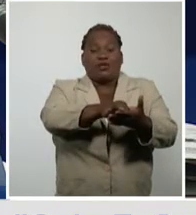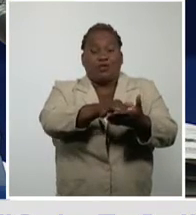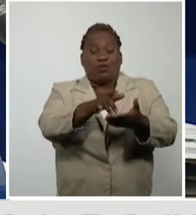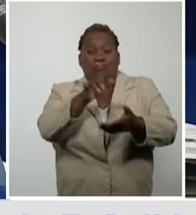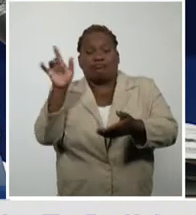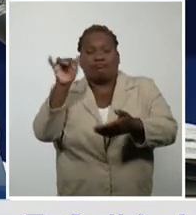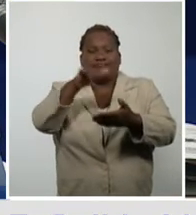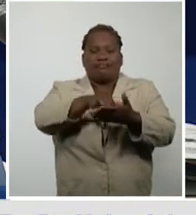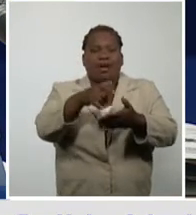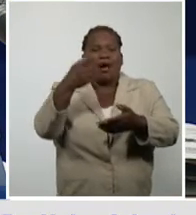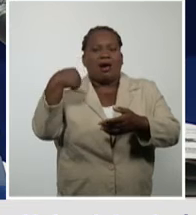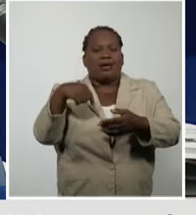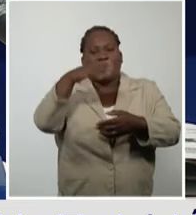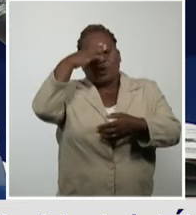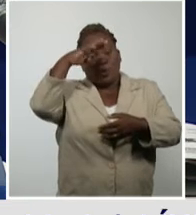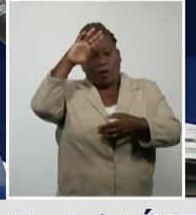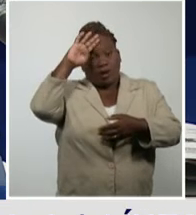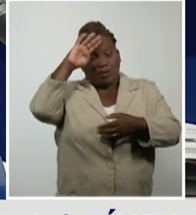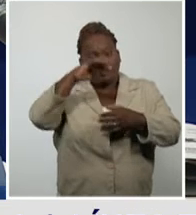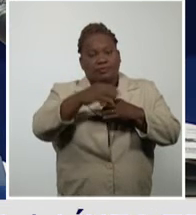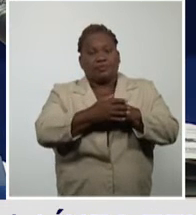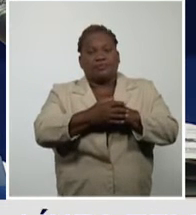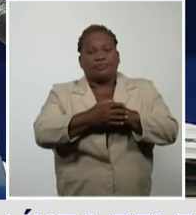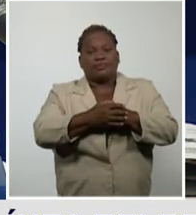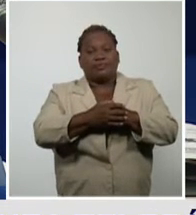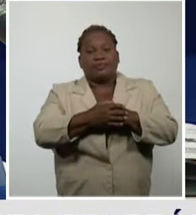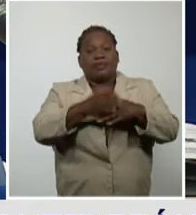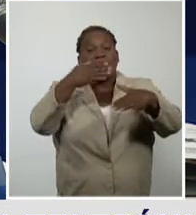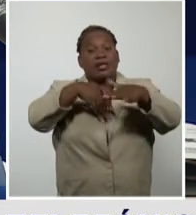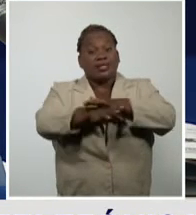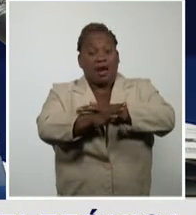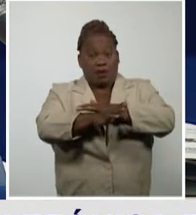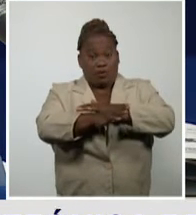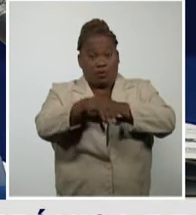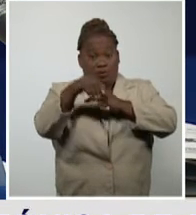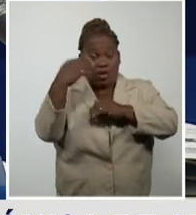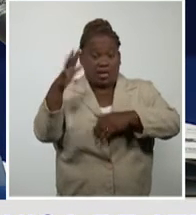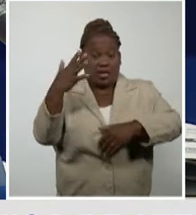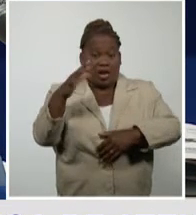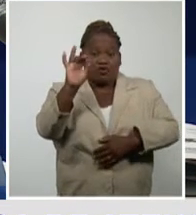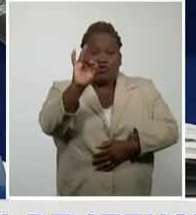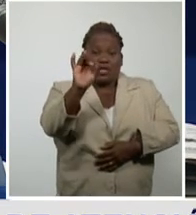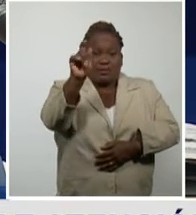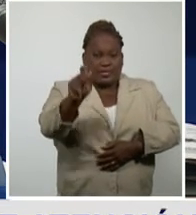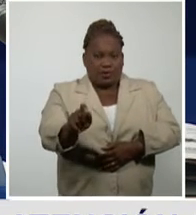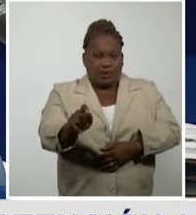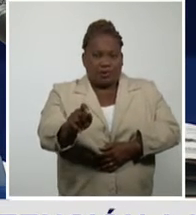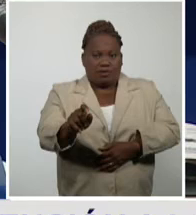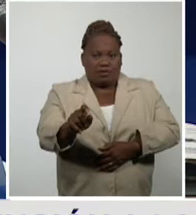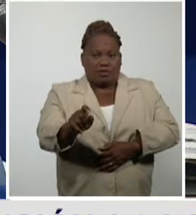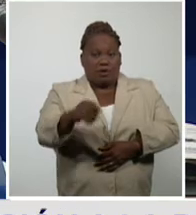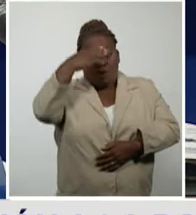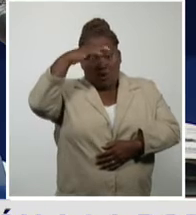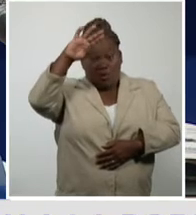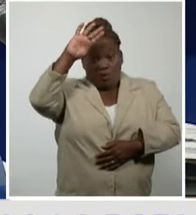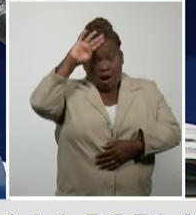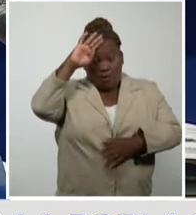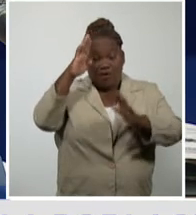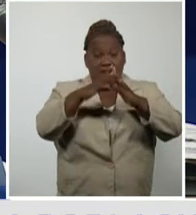Cuba, pues entraron 7 personas, cubanos residentes,